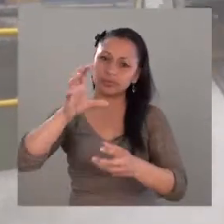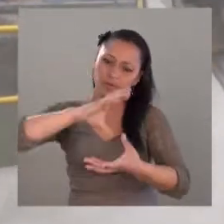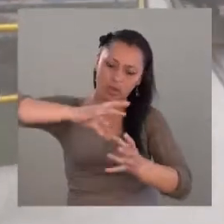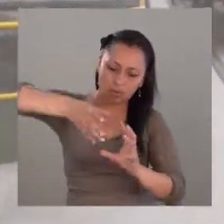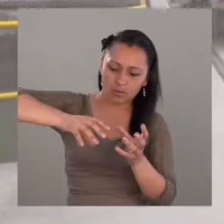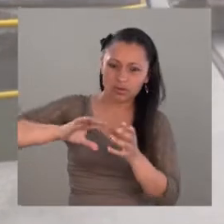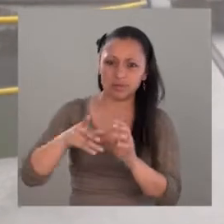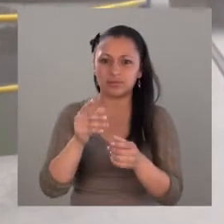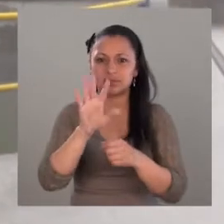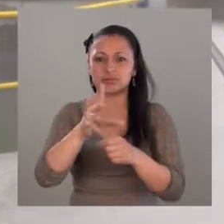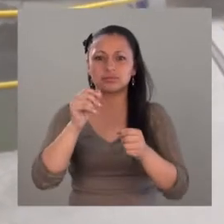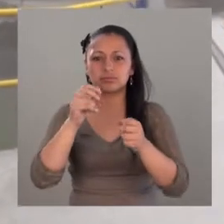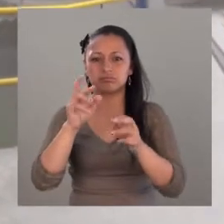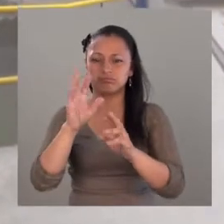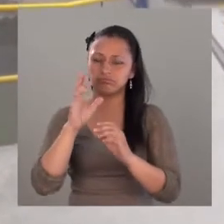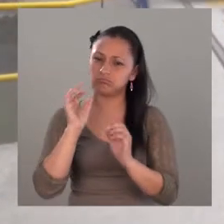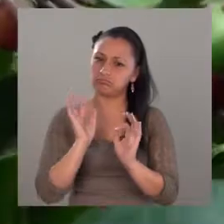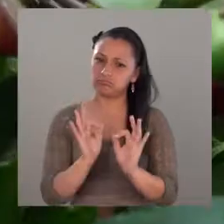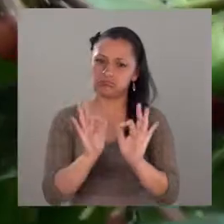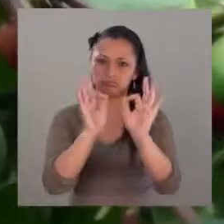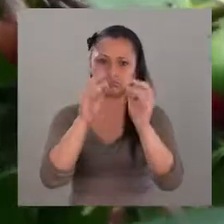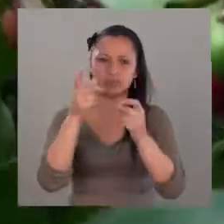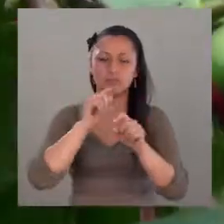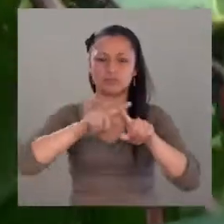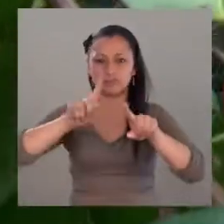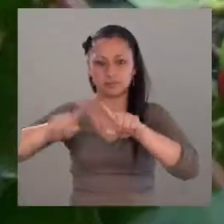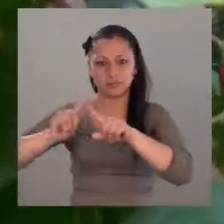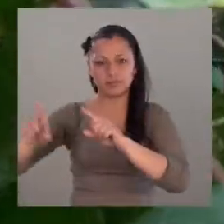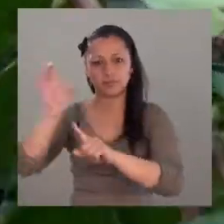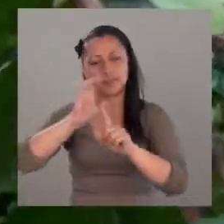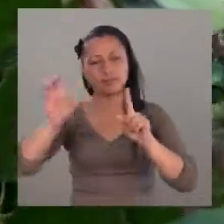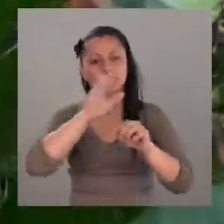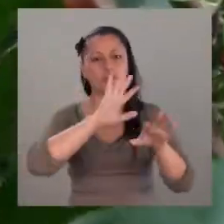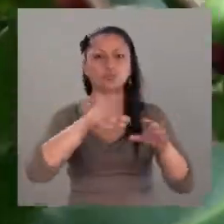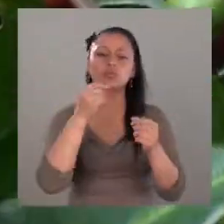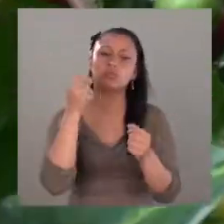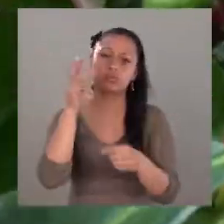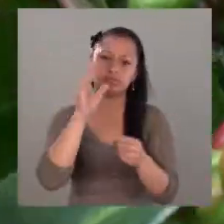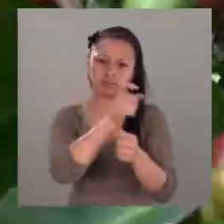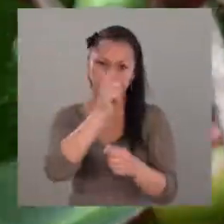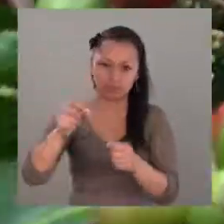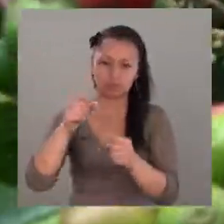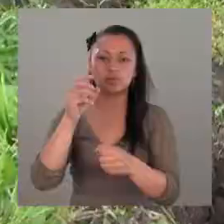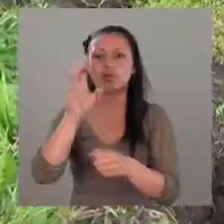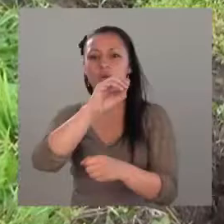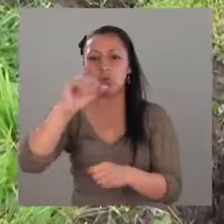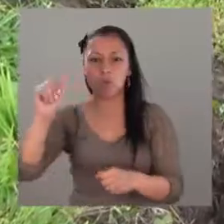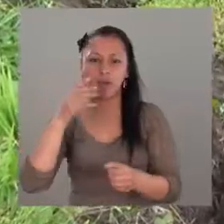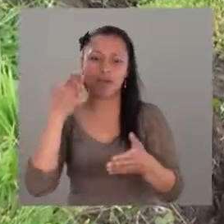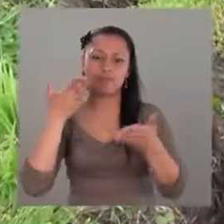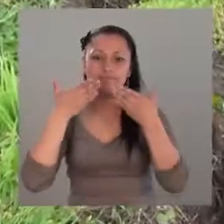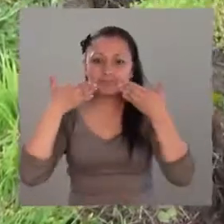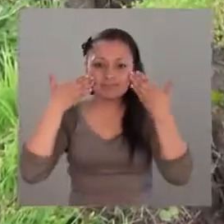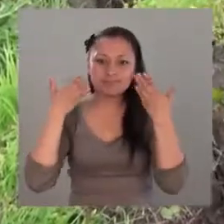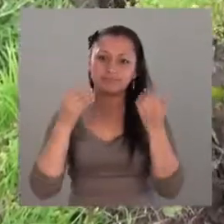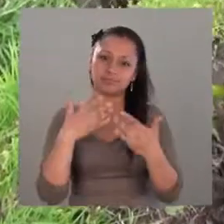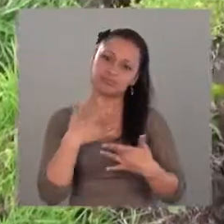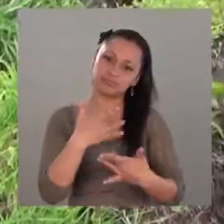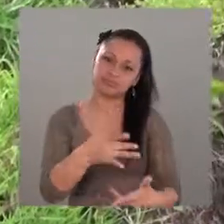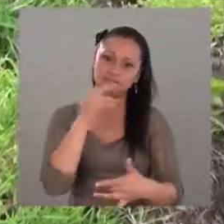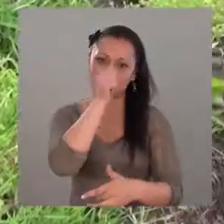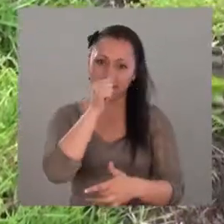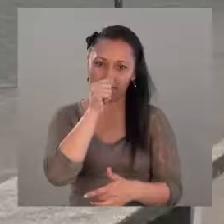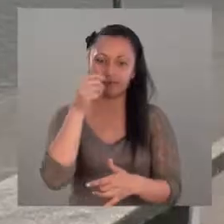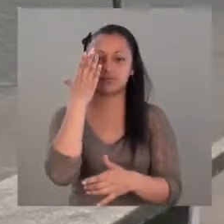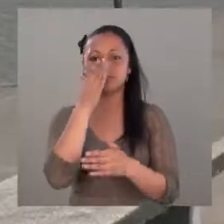Nariño, con una excelente ubicación geográfica, riqueza biodiversa y el talante alegre, inteligente y trabajador de sus gentes, en el que confluyen mujeres y